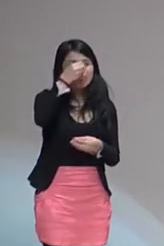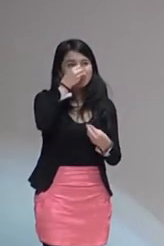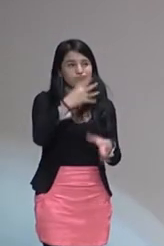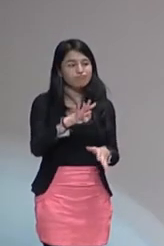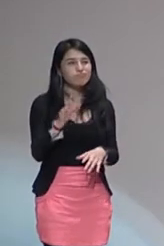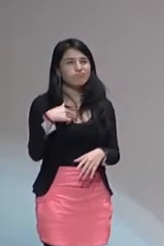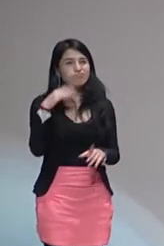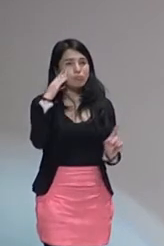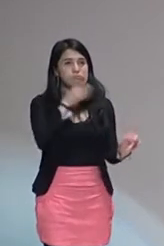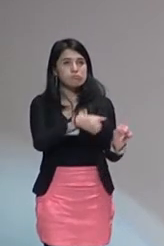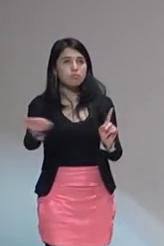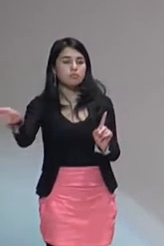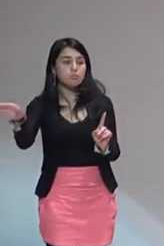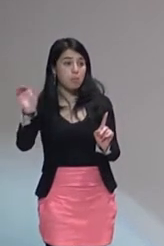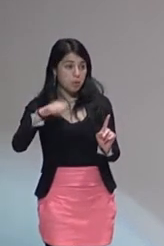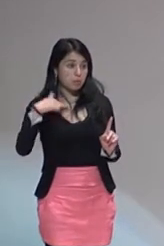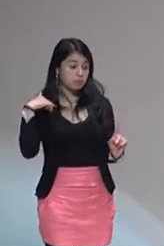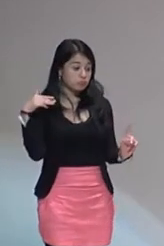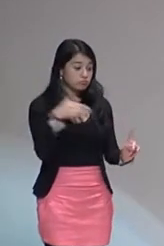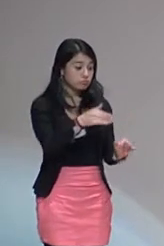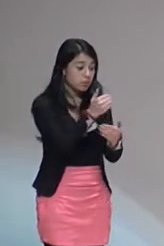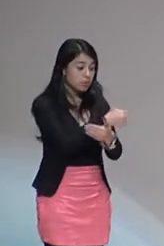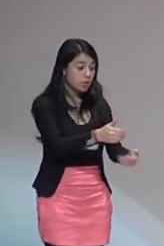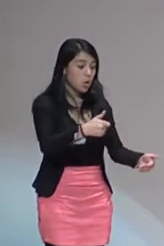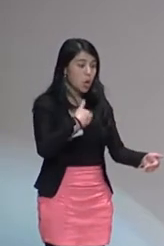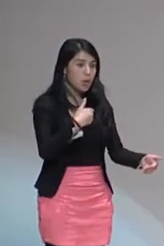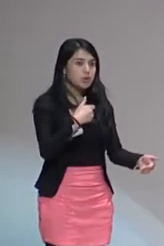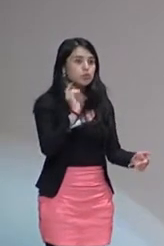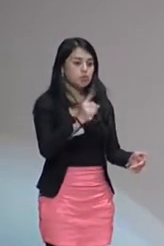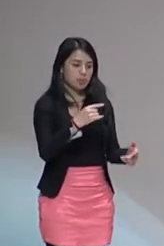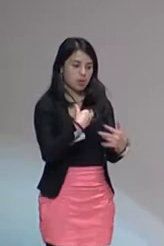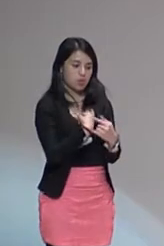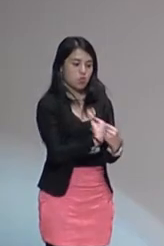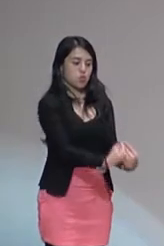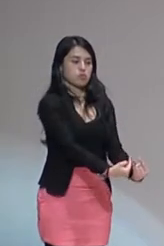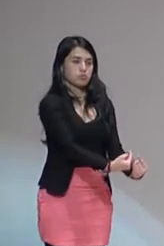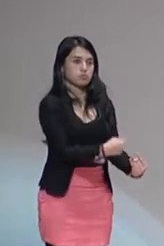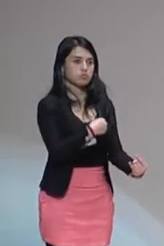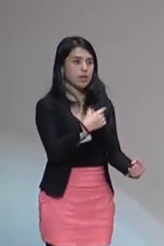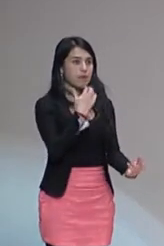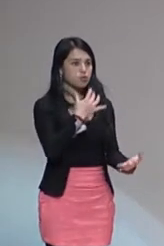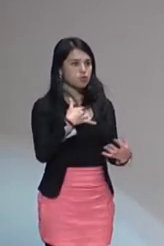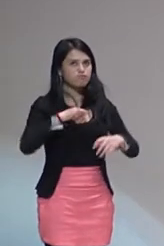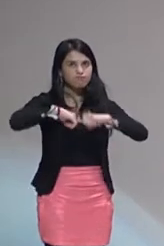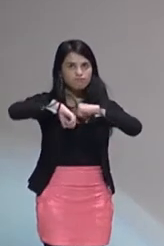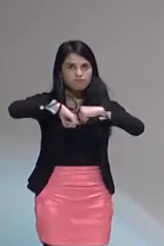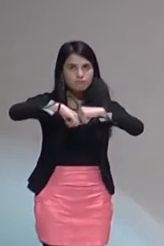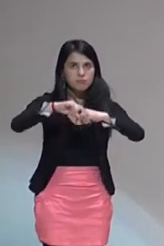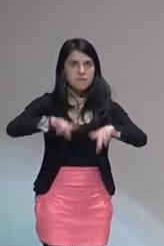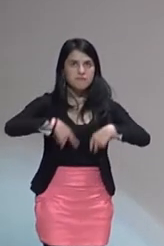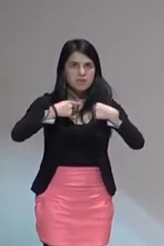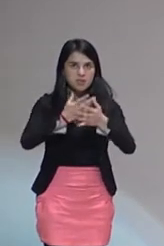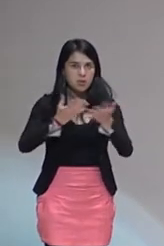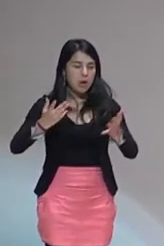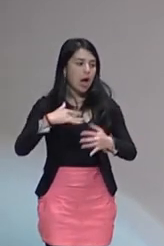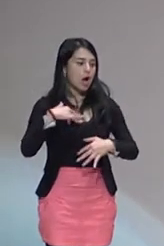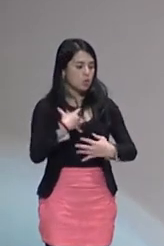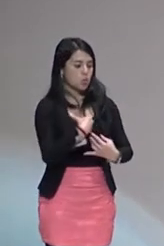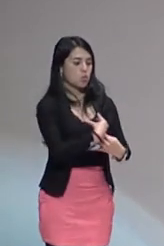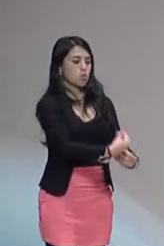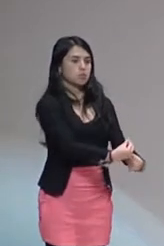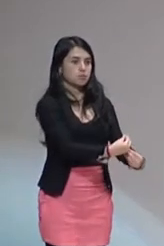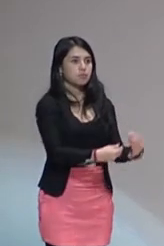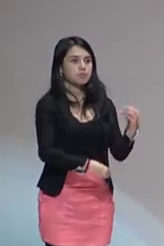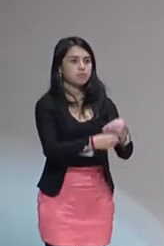no podemos llegar al chico porque el chico se contagia de la pasión que yo tenga por la vida, de la pasión que